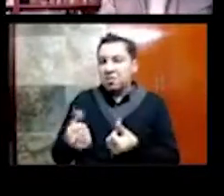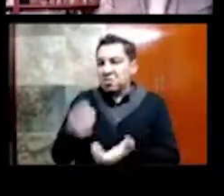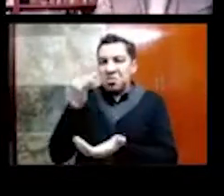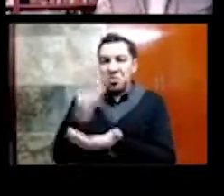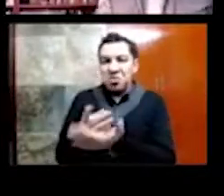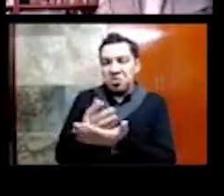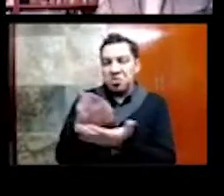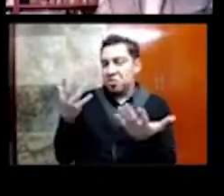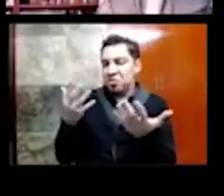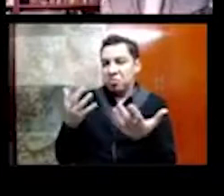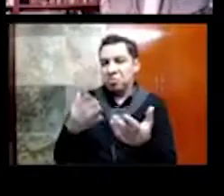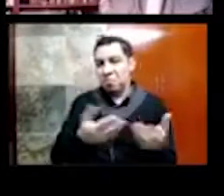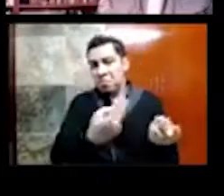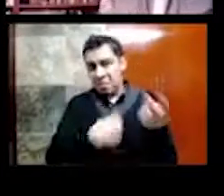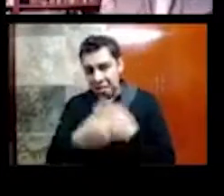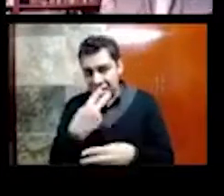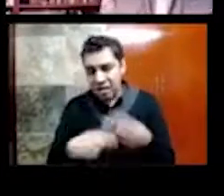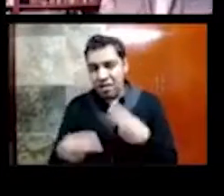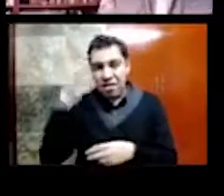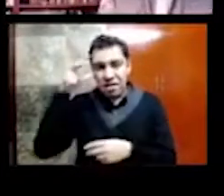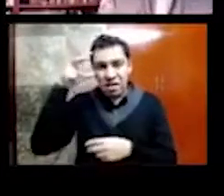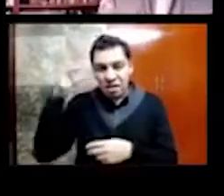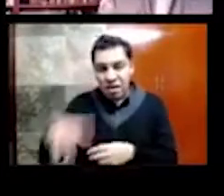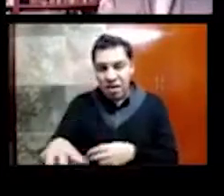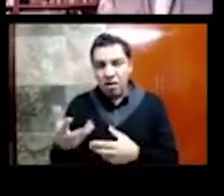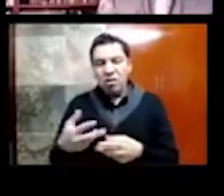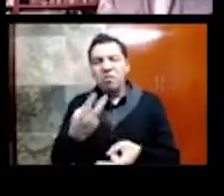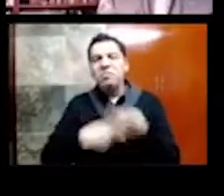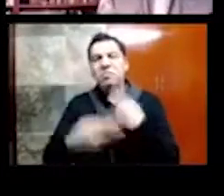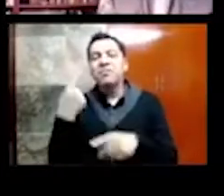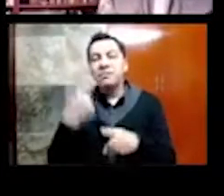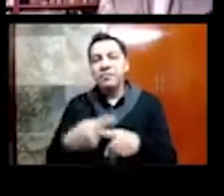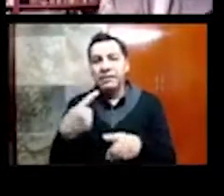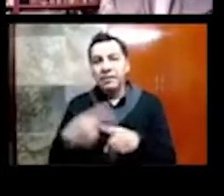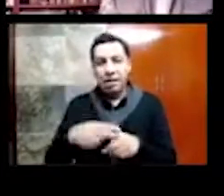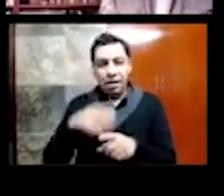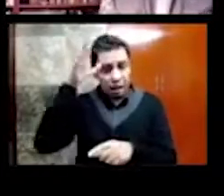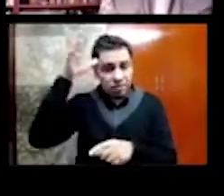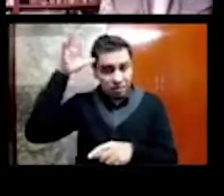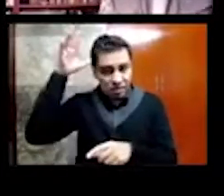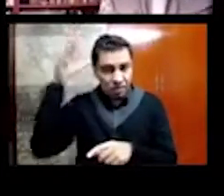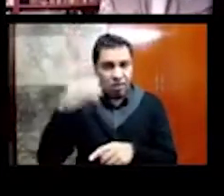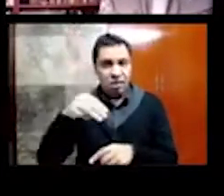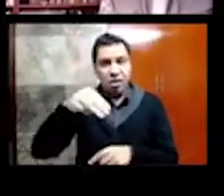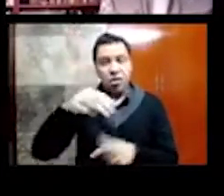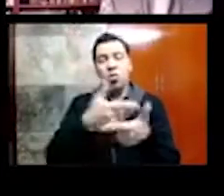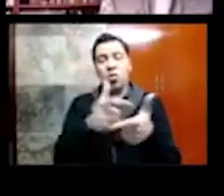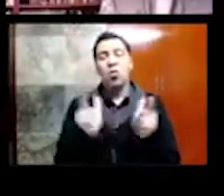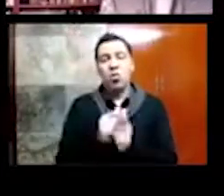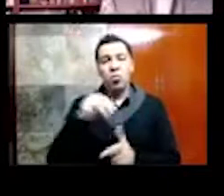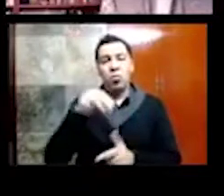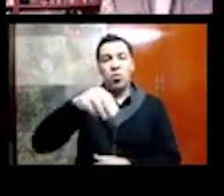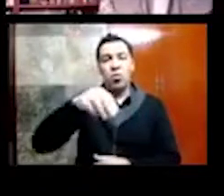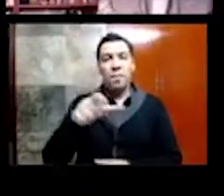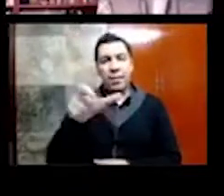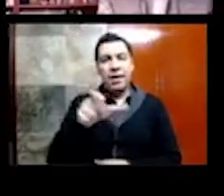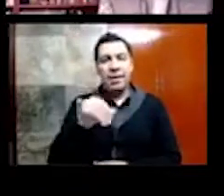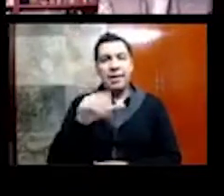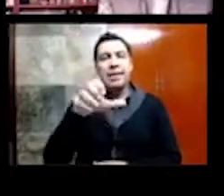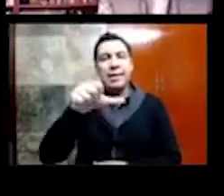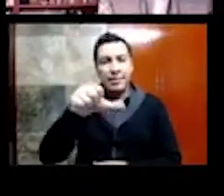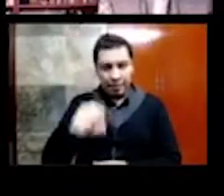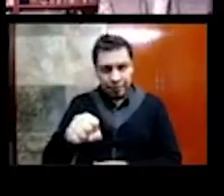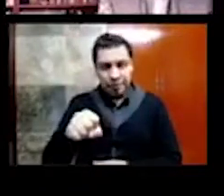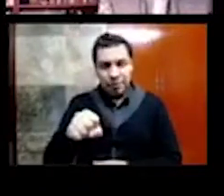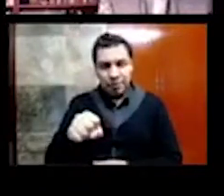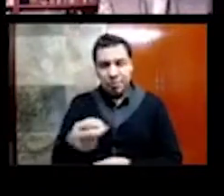del abandono de Tula, aparecen centros de población que se disputan la hegemonía